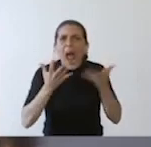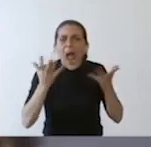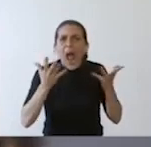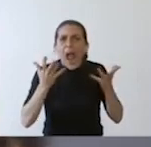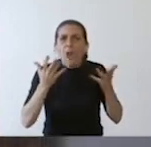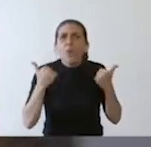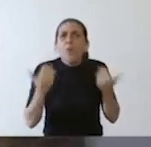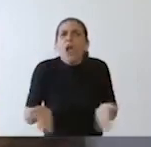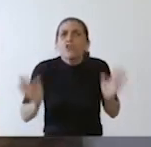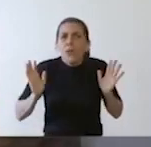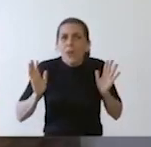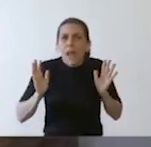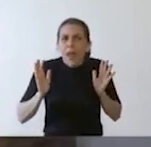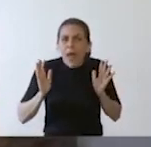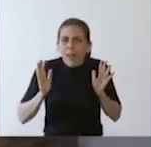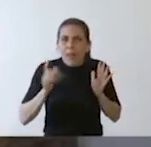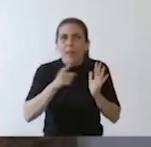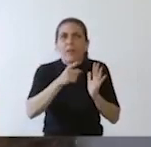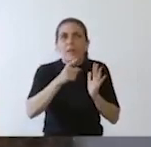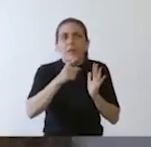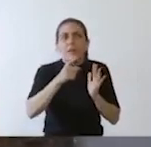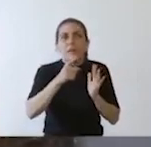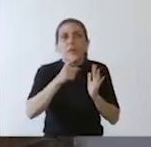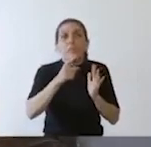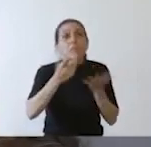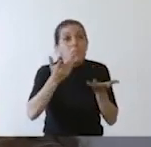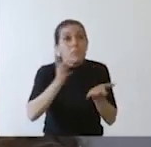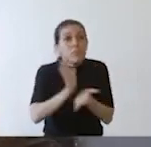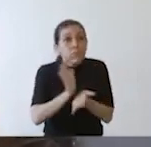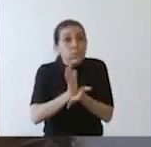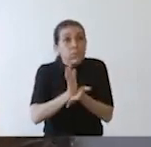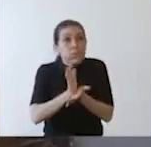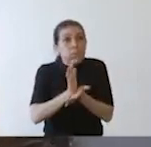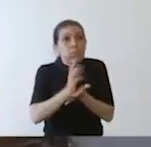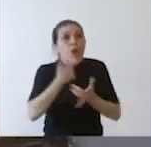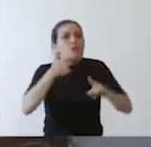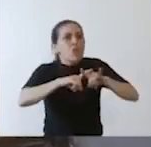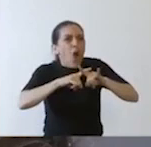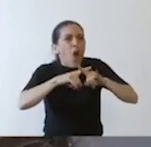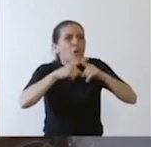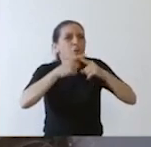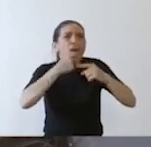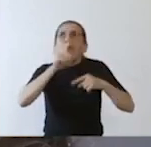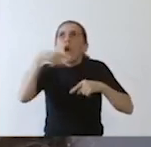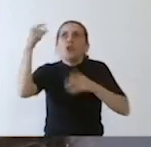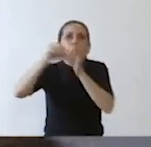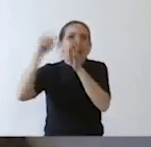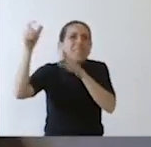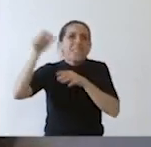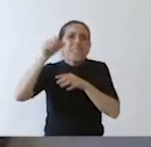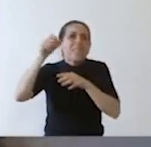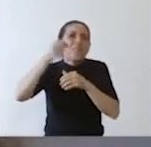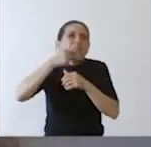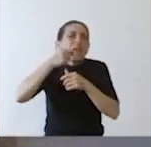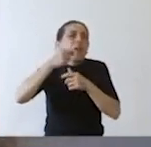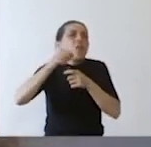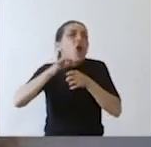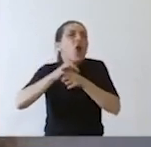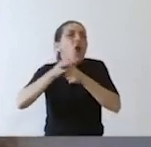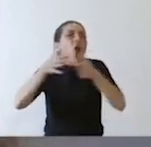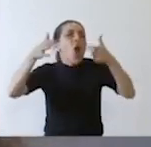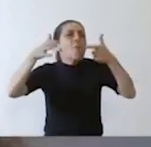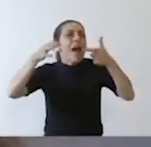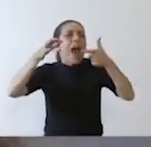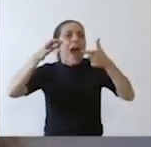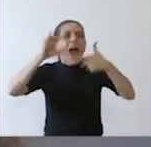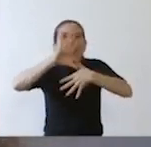de posibilidad de que se hagan los espectáculos internacionales. Estamos hablando de la Copa América, que se va a